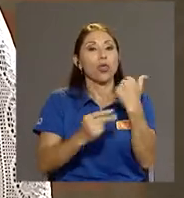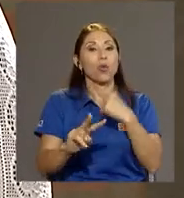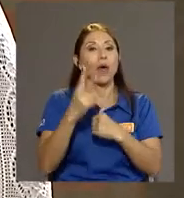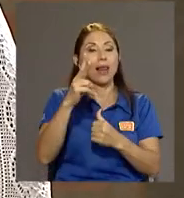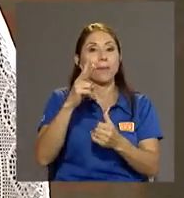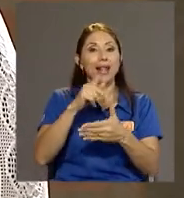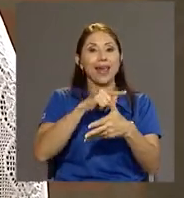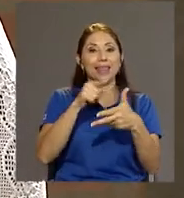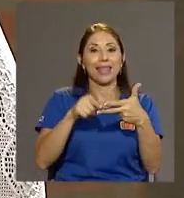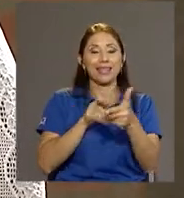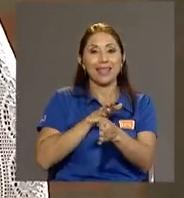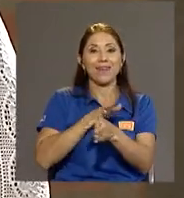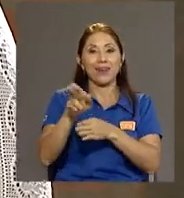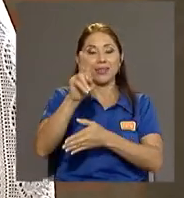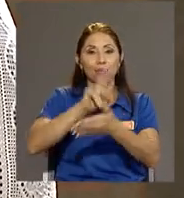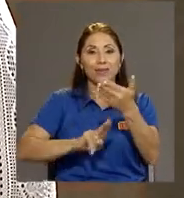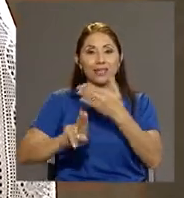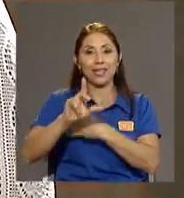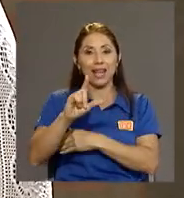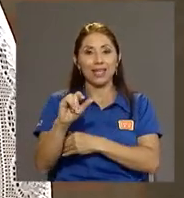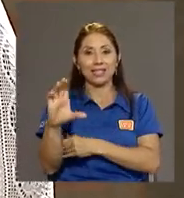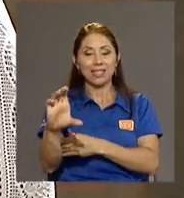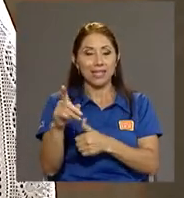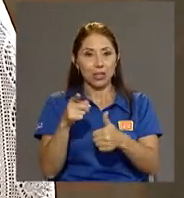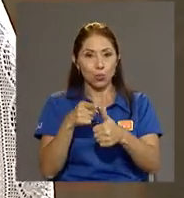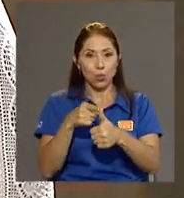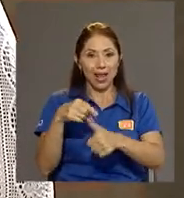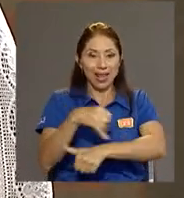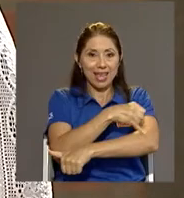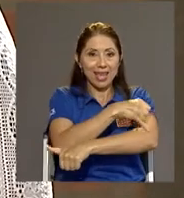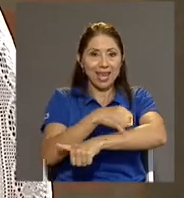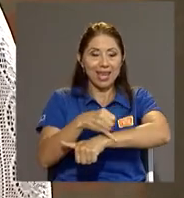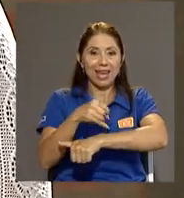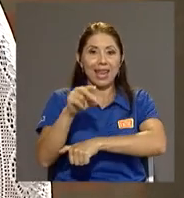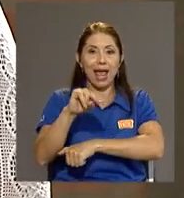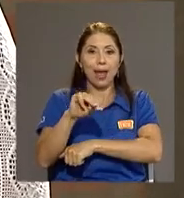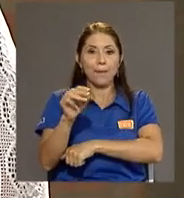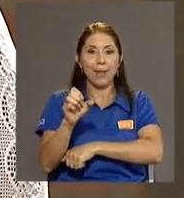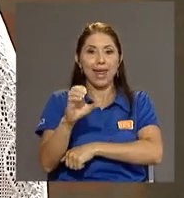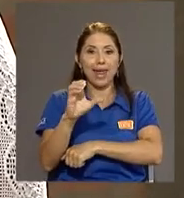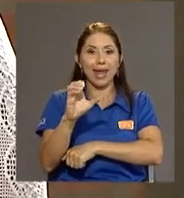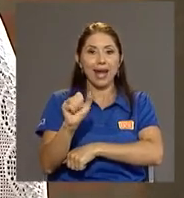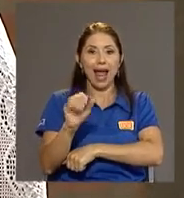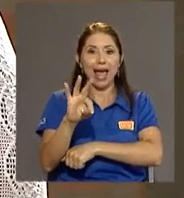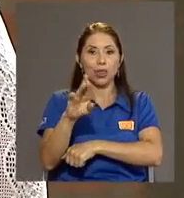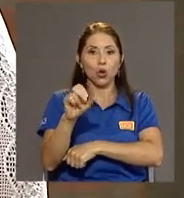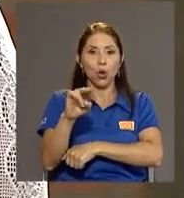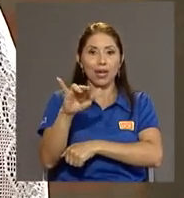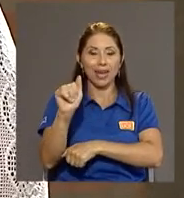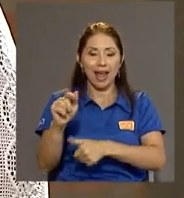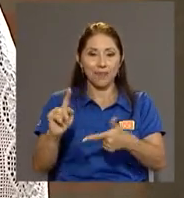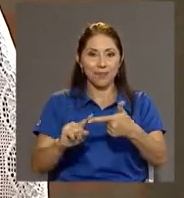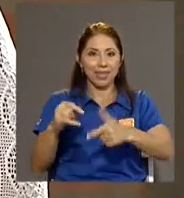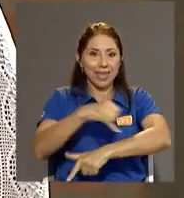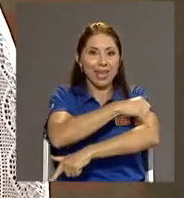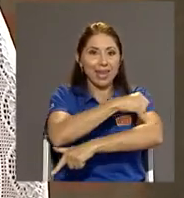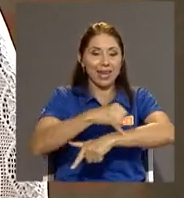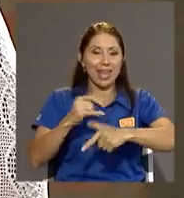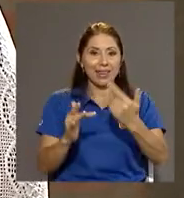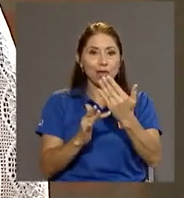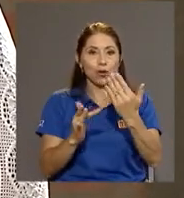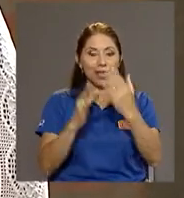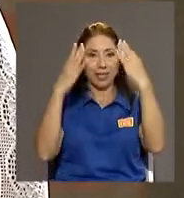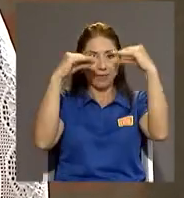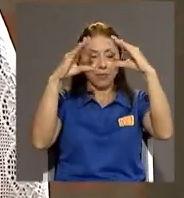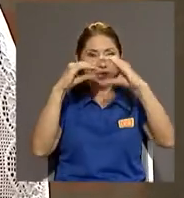licenciatura. Tenemos la ingeniería en mecatrónica, tenemos la ingeniería en tecnología de información y